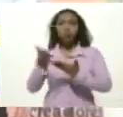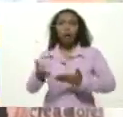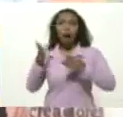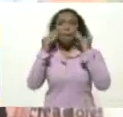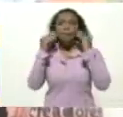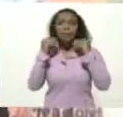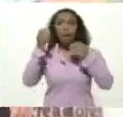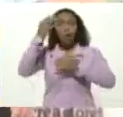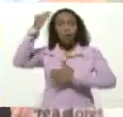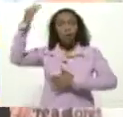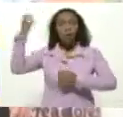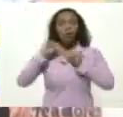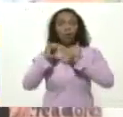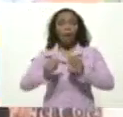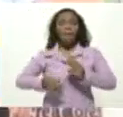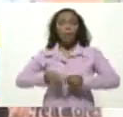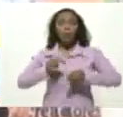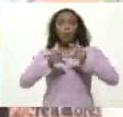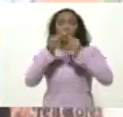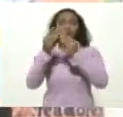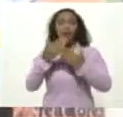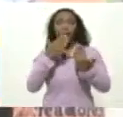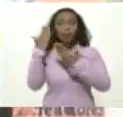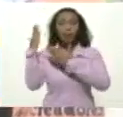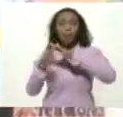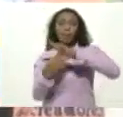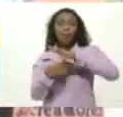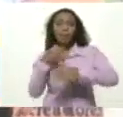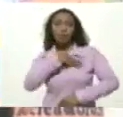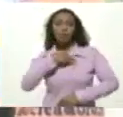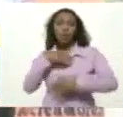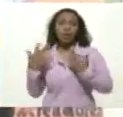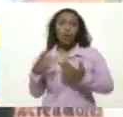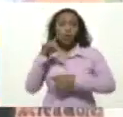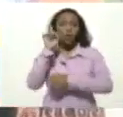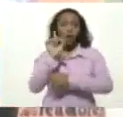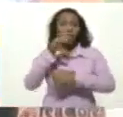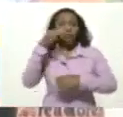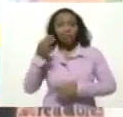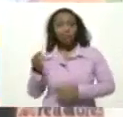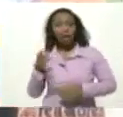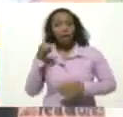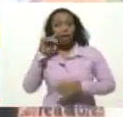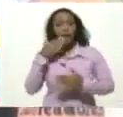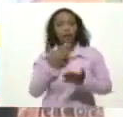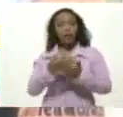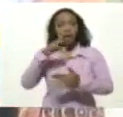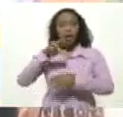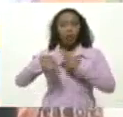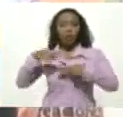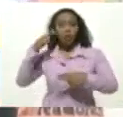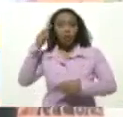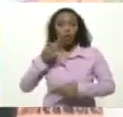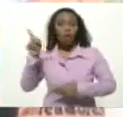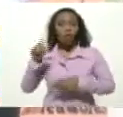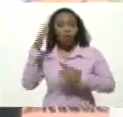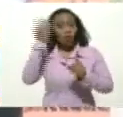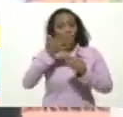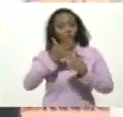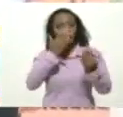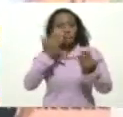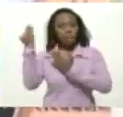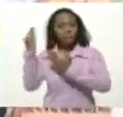sueños que se van a seguir consolidando a través de esta base de misión, que es una realidad gracias a la Revolución Bolivariana y a sus instrucciones.